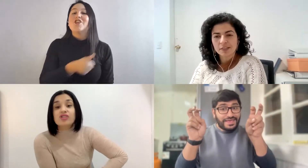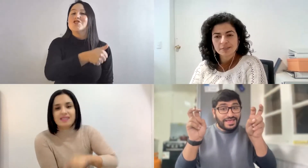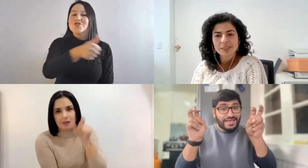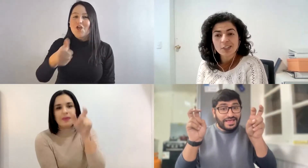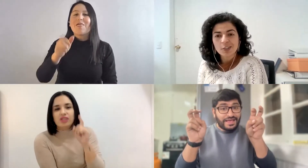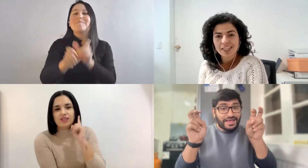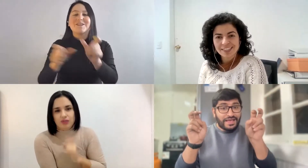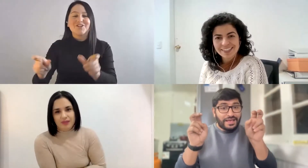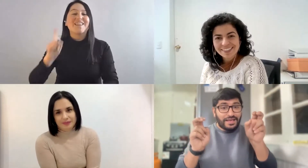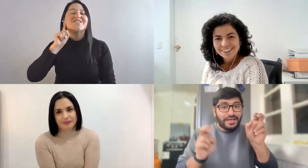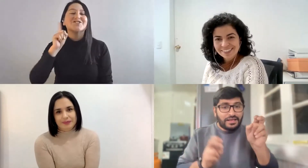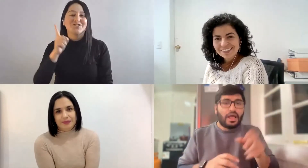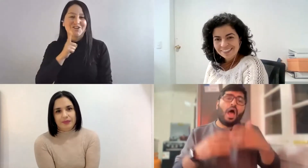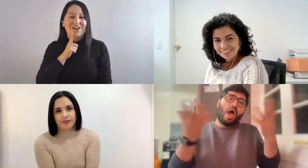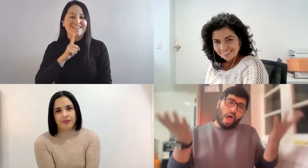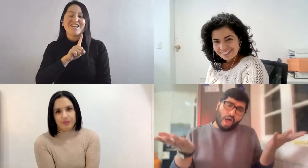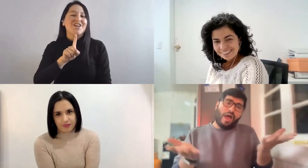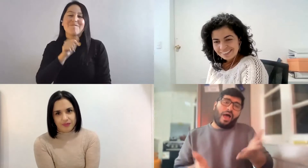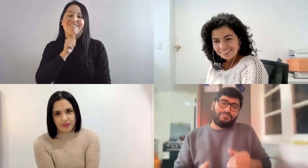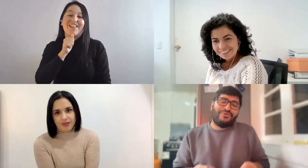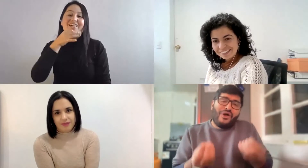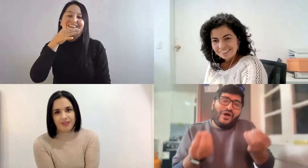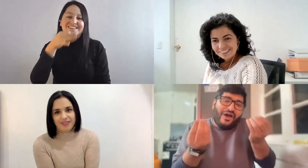Claro, personas las sordas. personas. Parece que no lo dije.